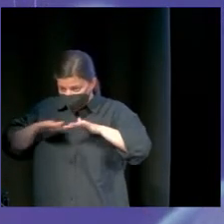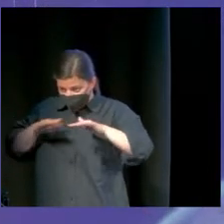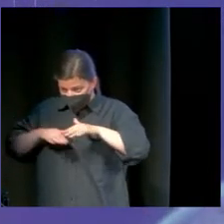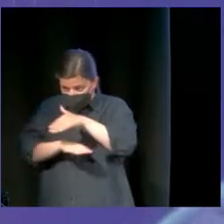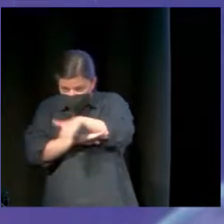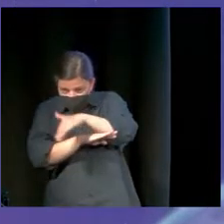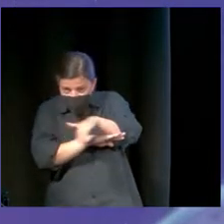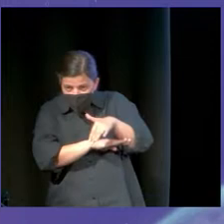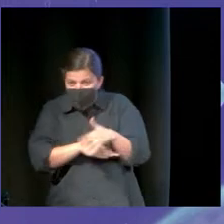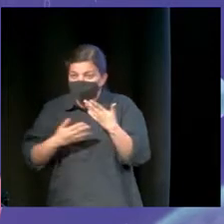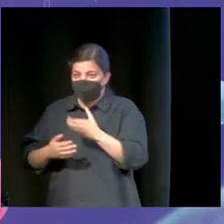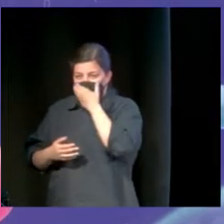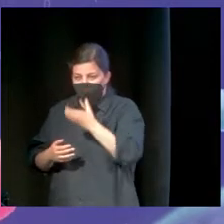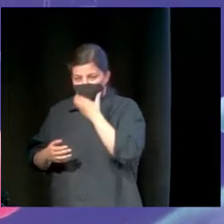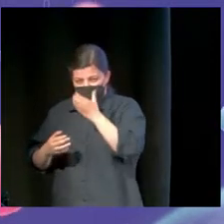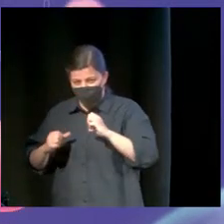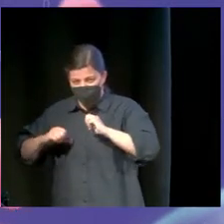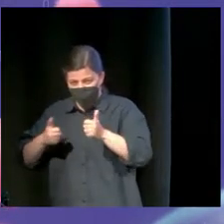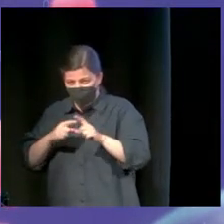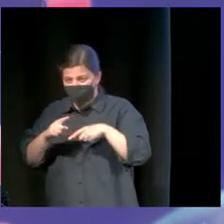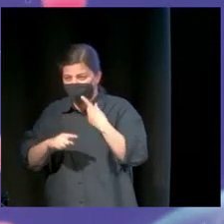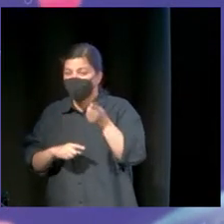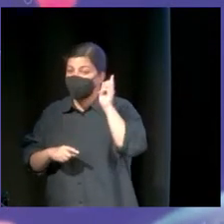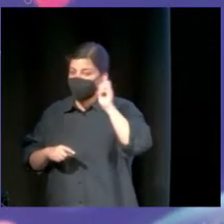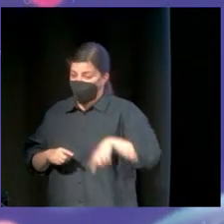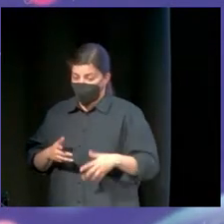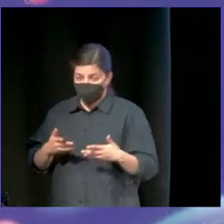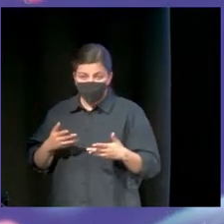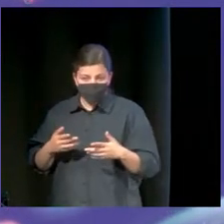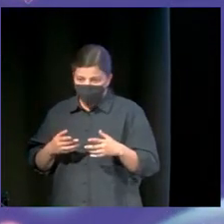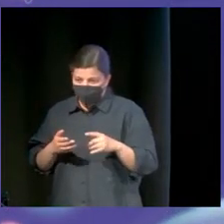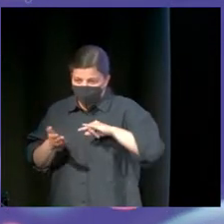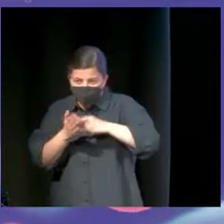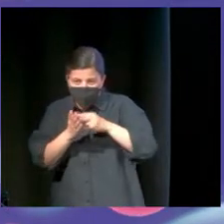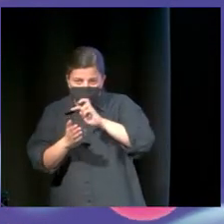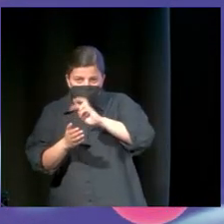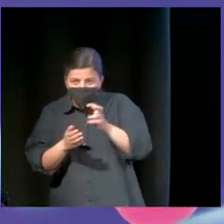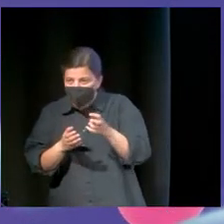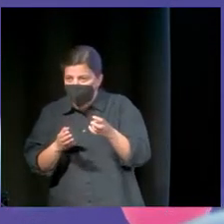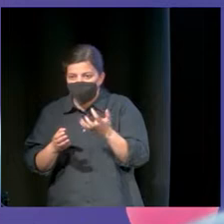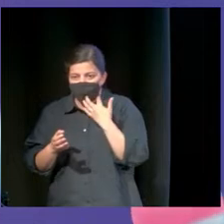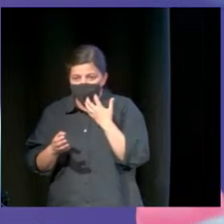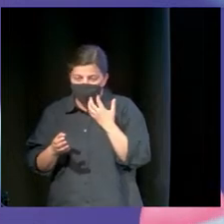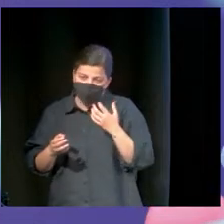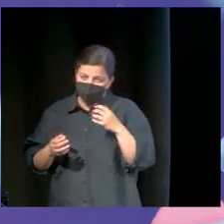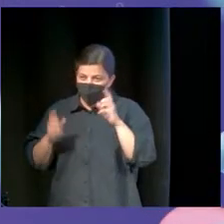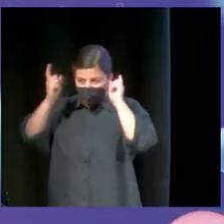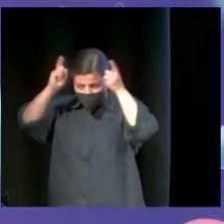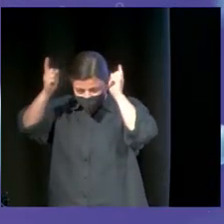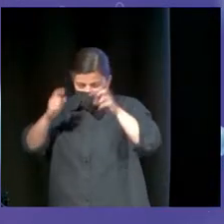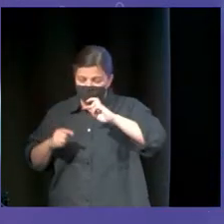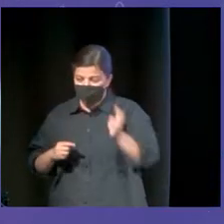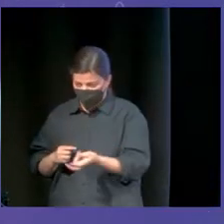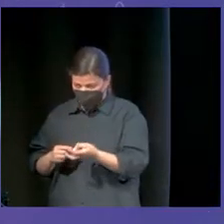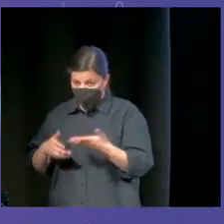pues de la iphone y de posteriormente evidentemente de otros sistemas operativos como androide más y